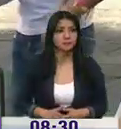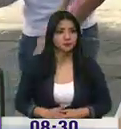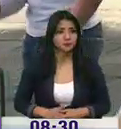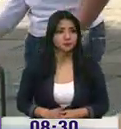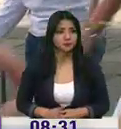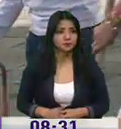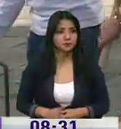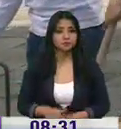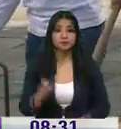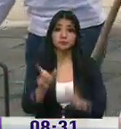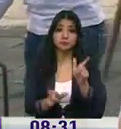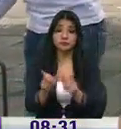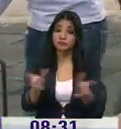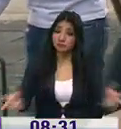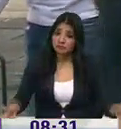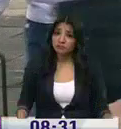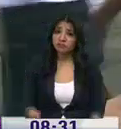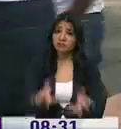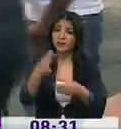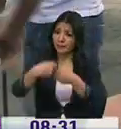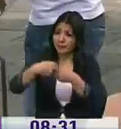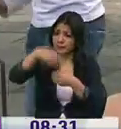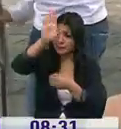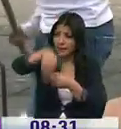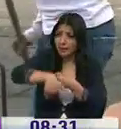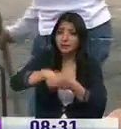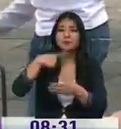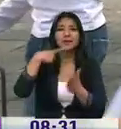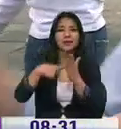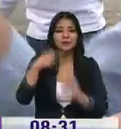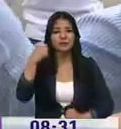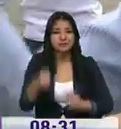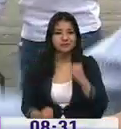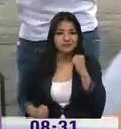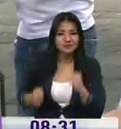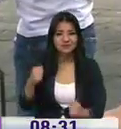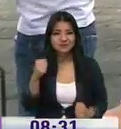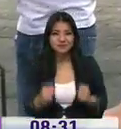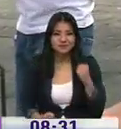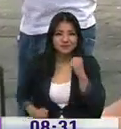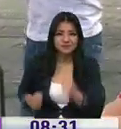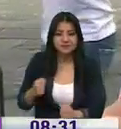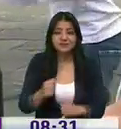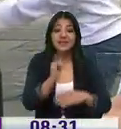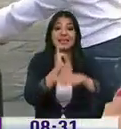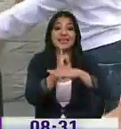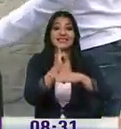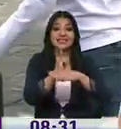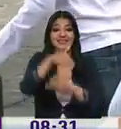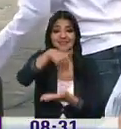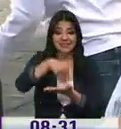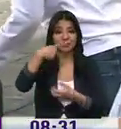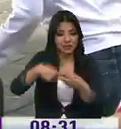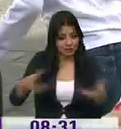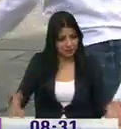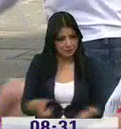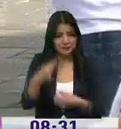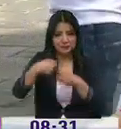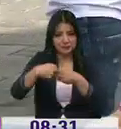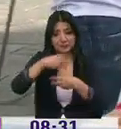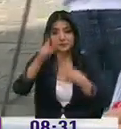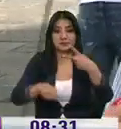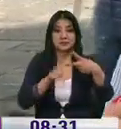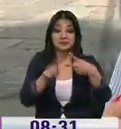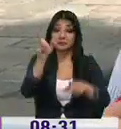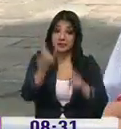a la gente, uno, para que participe en la carrera de las ruta de las iglesias en el centro histórico, y dos, para que la gente